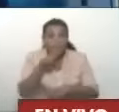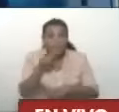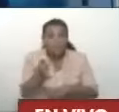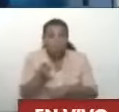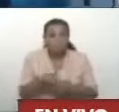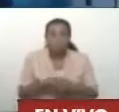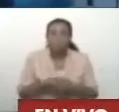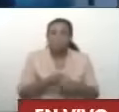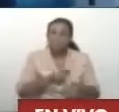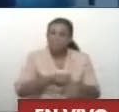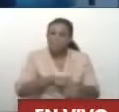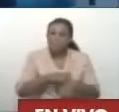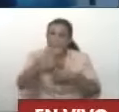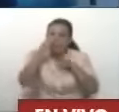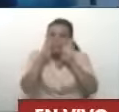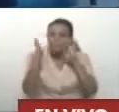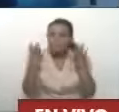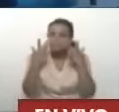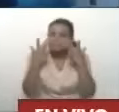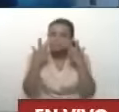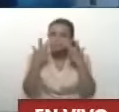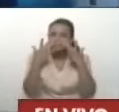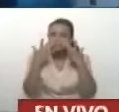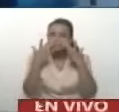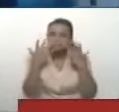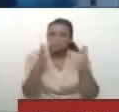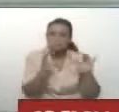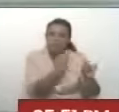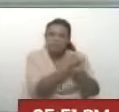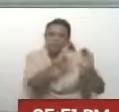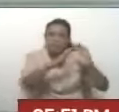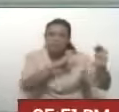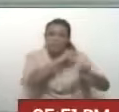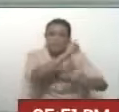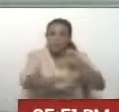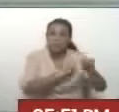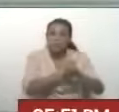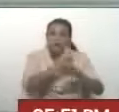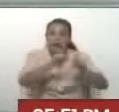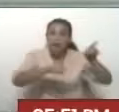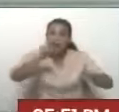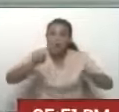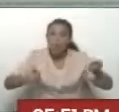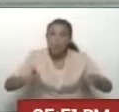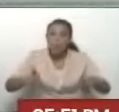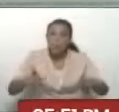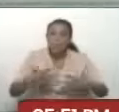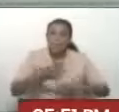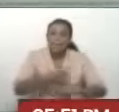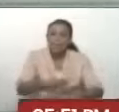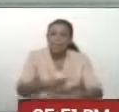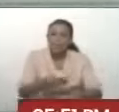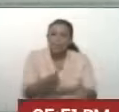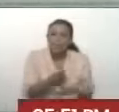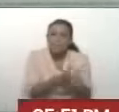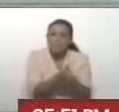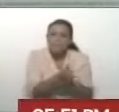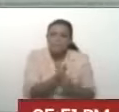hace unos minutos que hay que estar atentos con los medios de comunicación internacionales, algunos de ellos que tienen intenciones